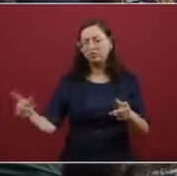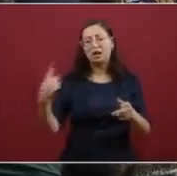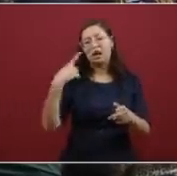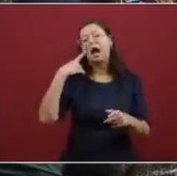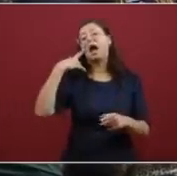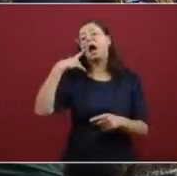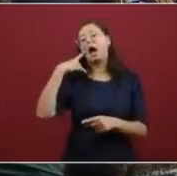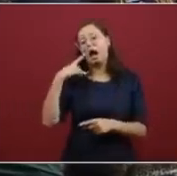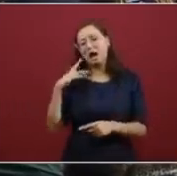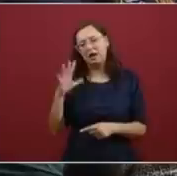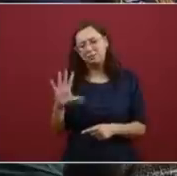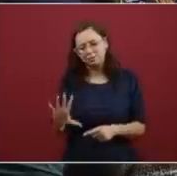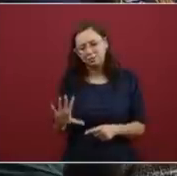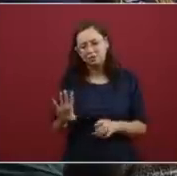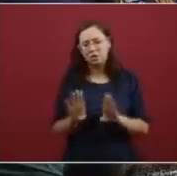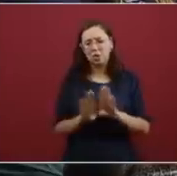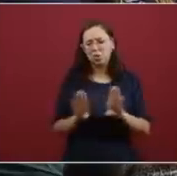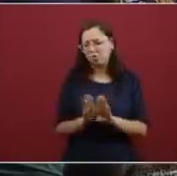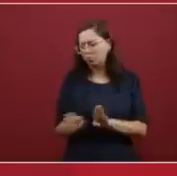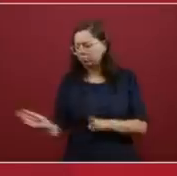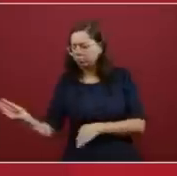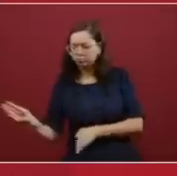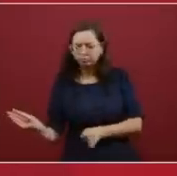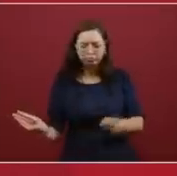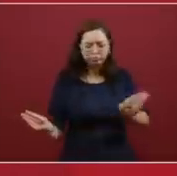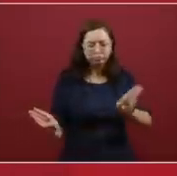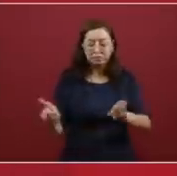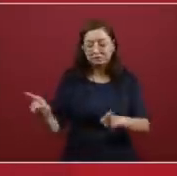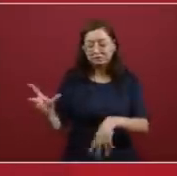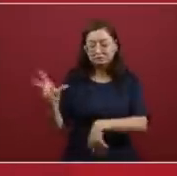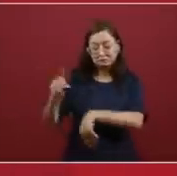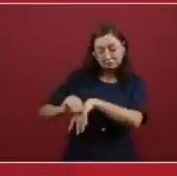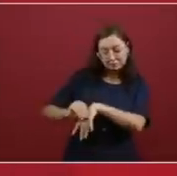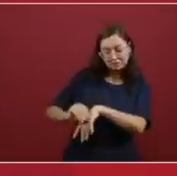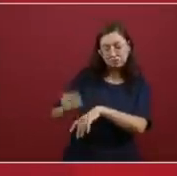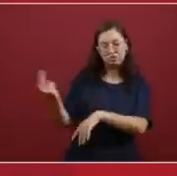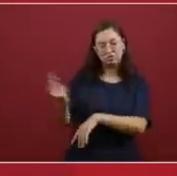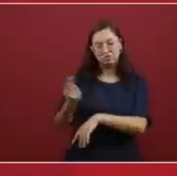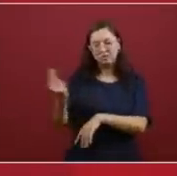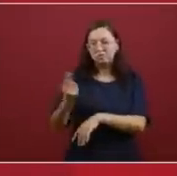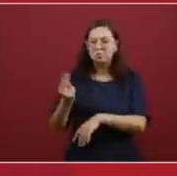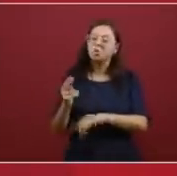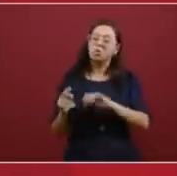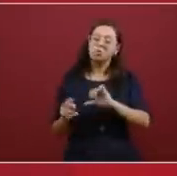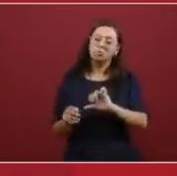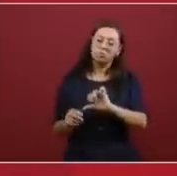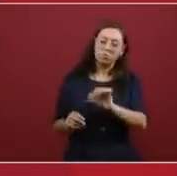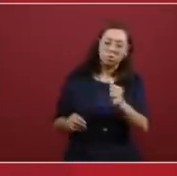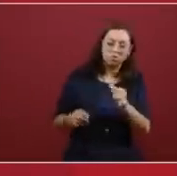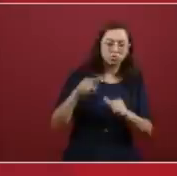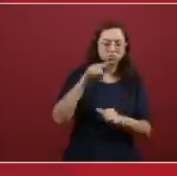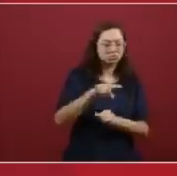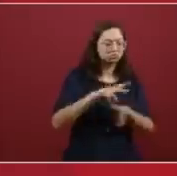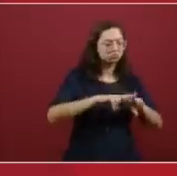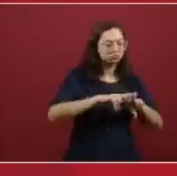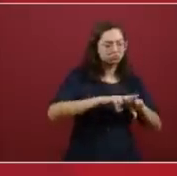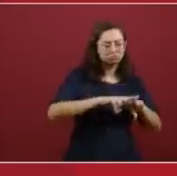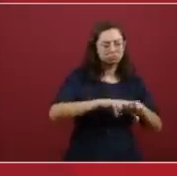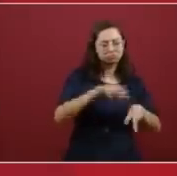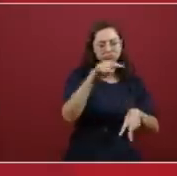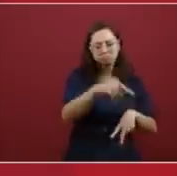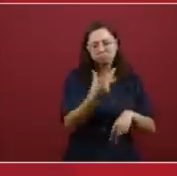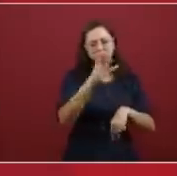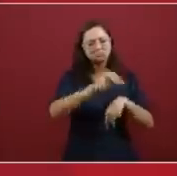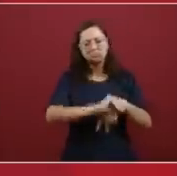es de dominio público, son vías no concesionadas